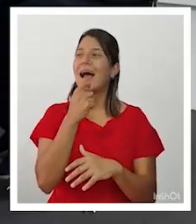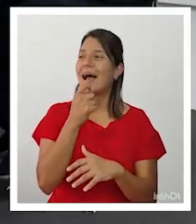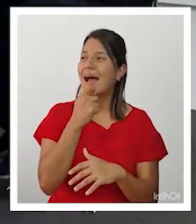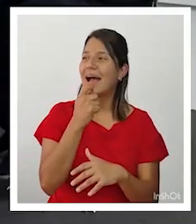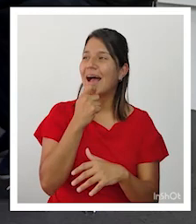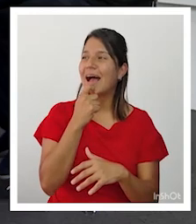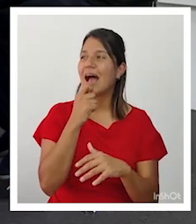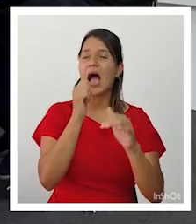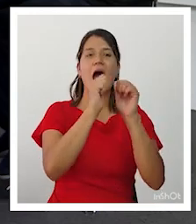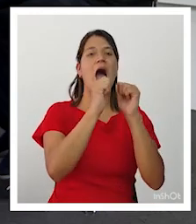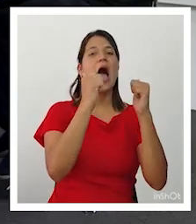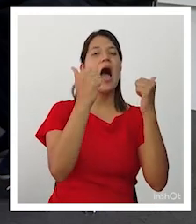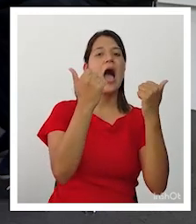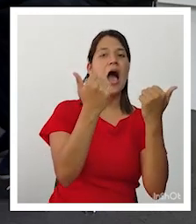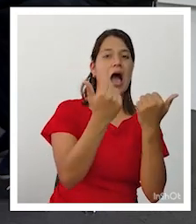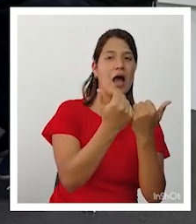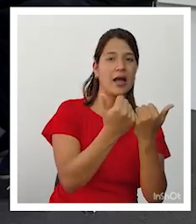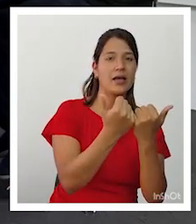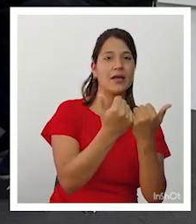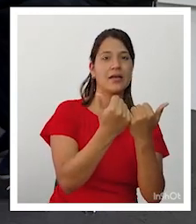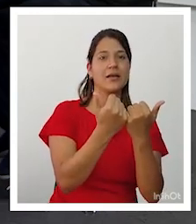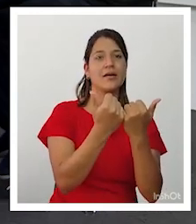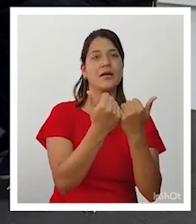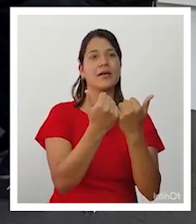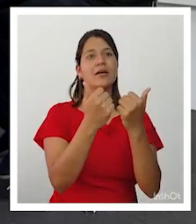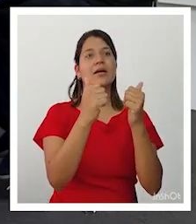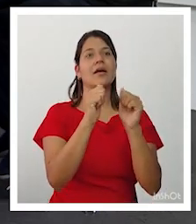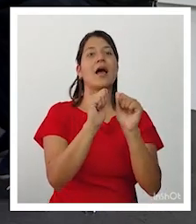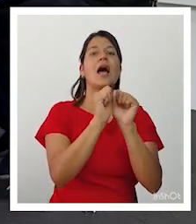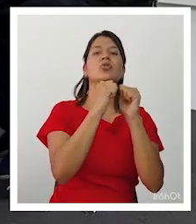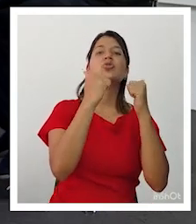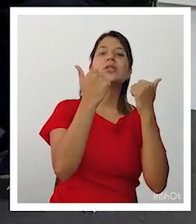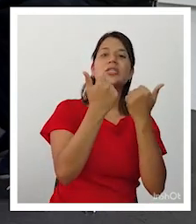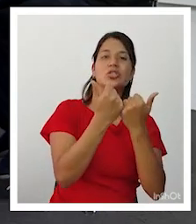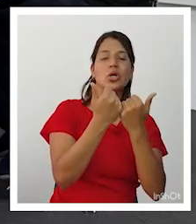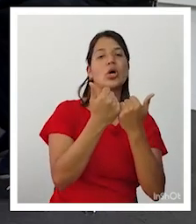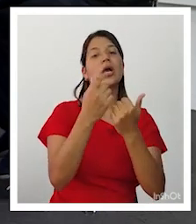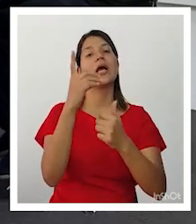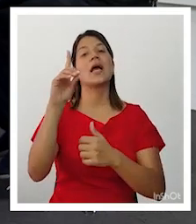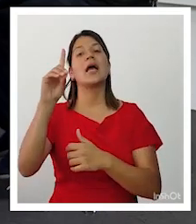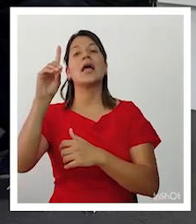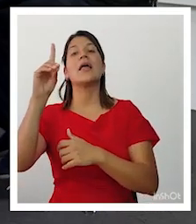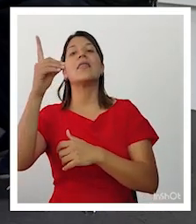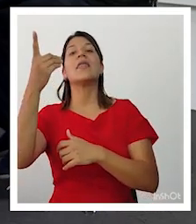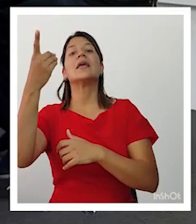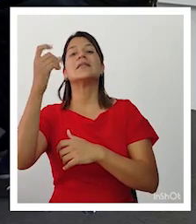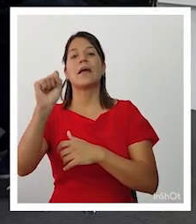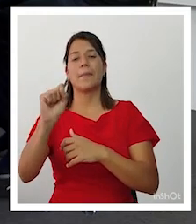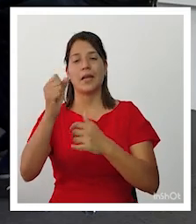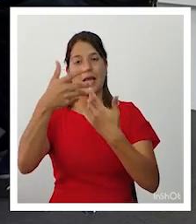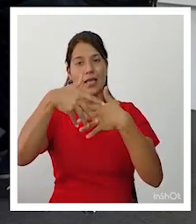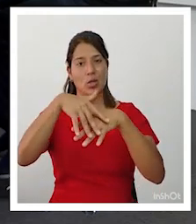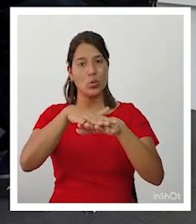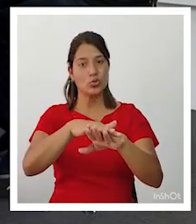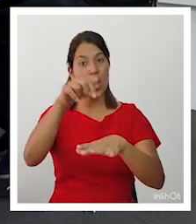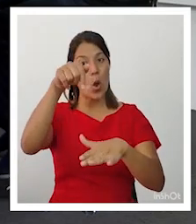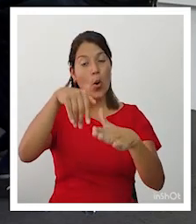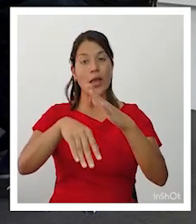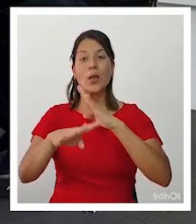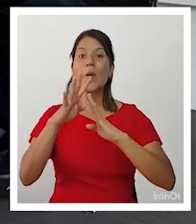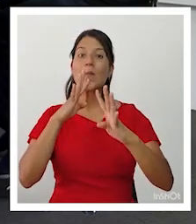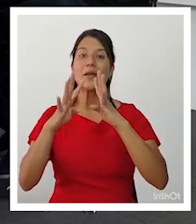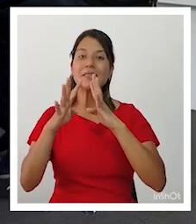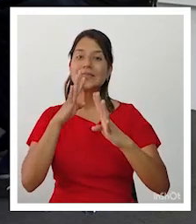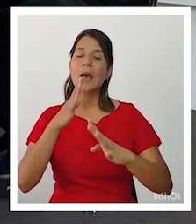Asociación de Zampa Inclusiva. Ajá. Hoy en Conversamos. Me